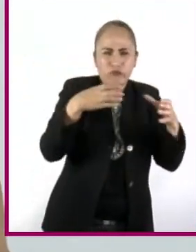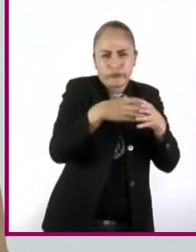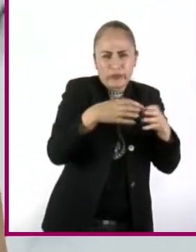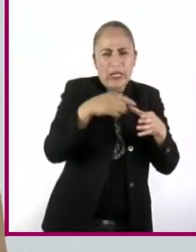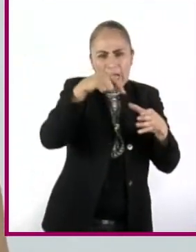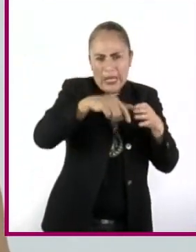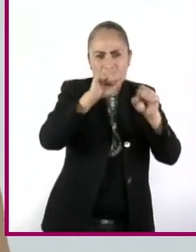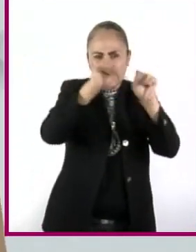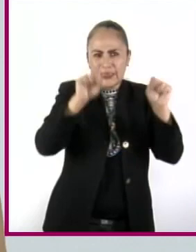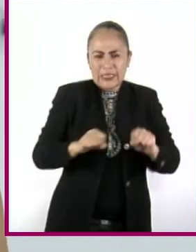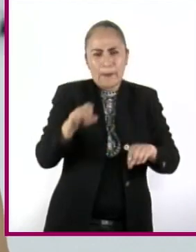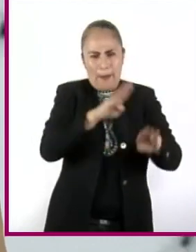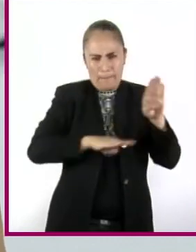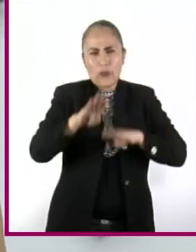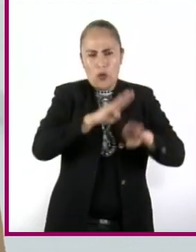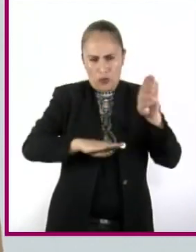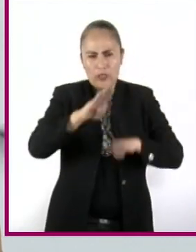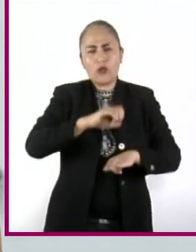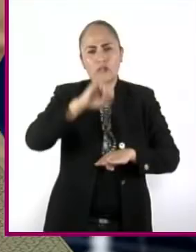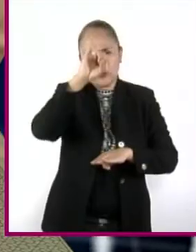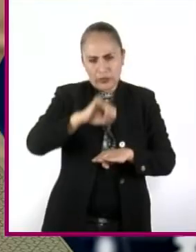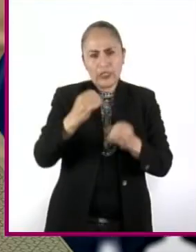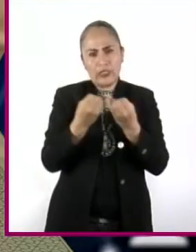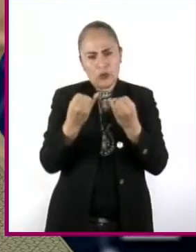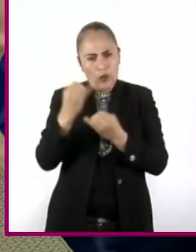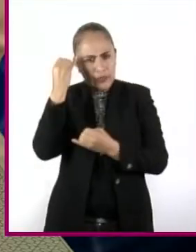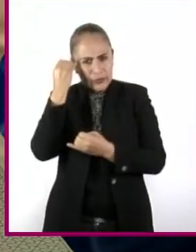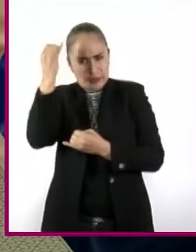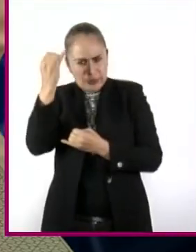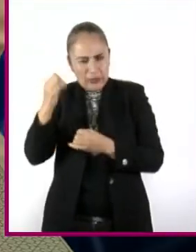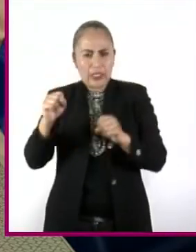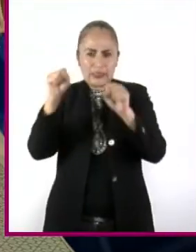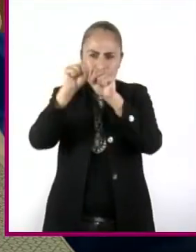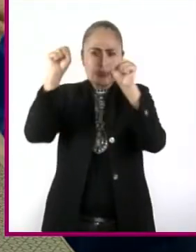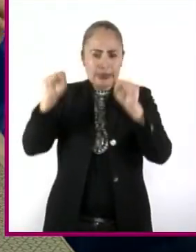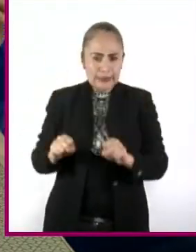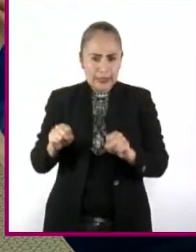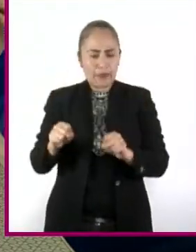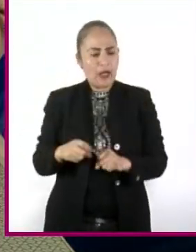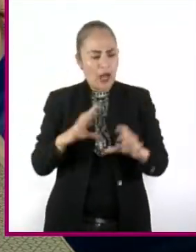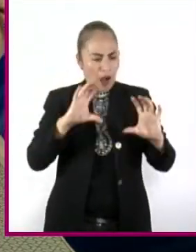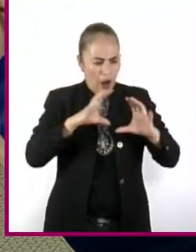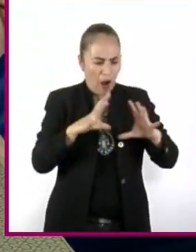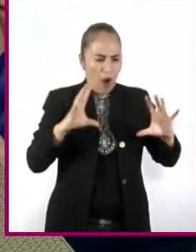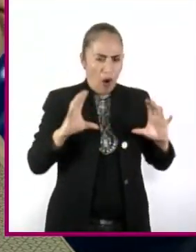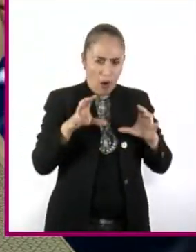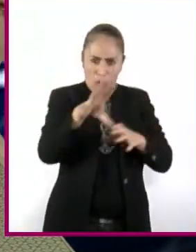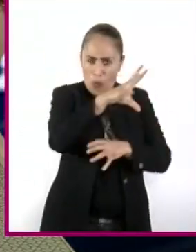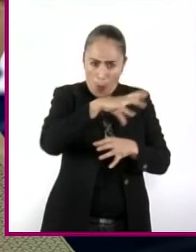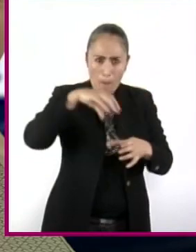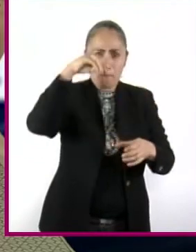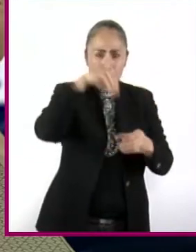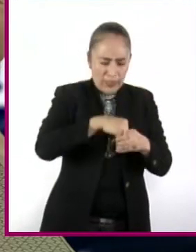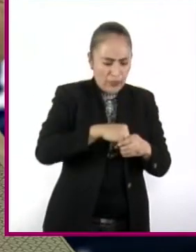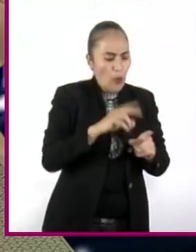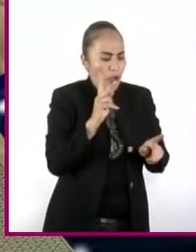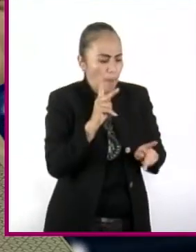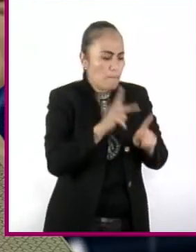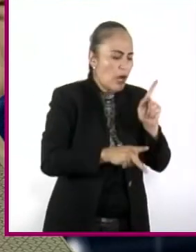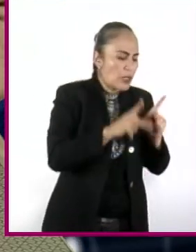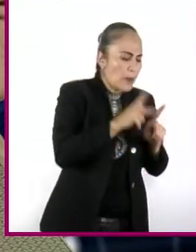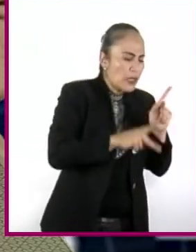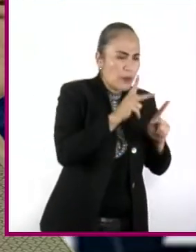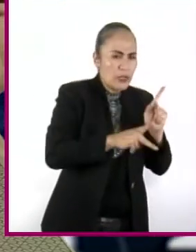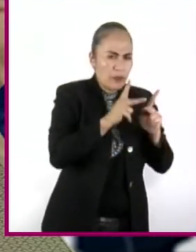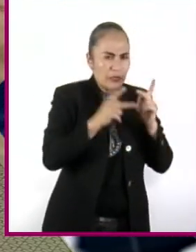sistema biológico. Así que la teoría de sistemas lo que hace es estudiar al todo con base a sus elementos y sus reacciones.